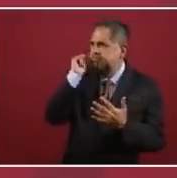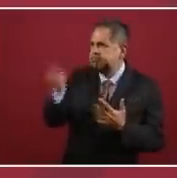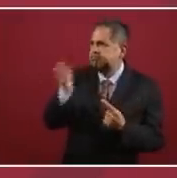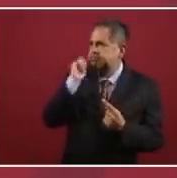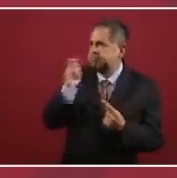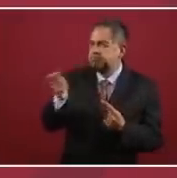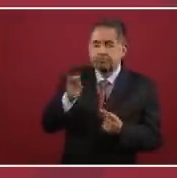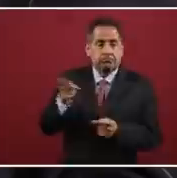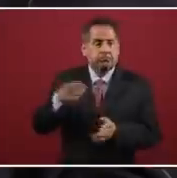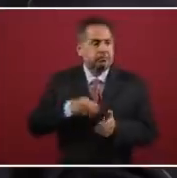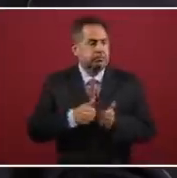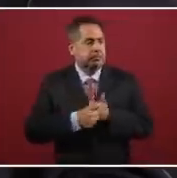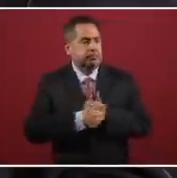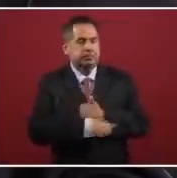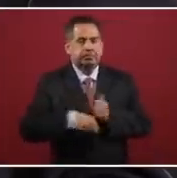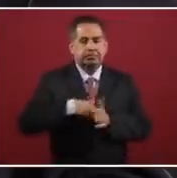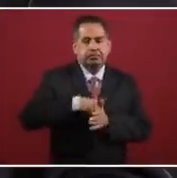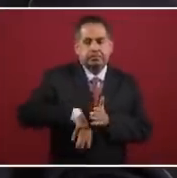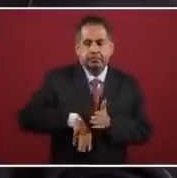se ocultaban.